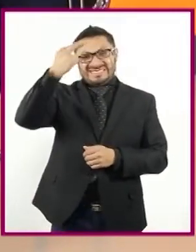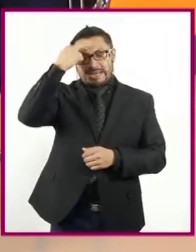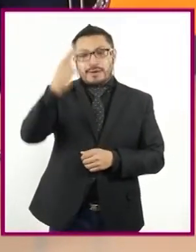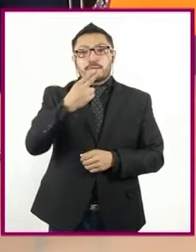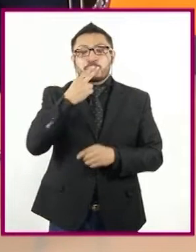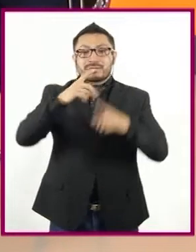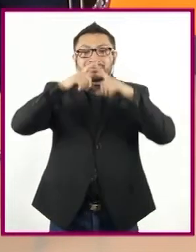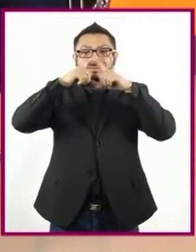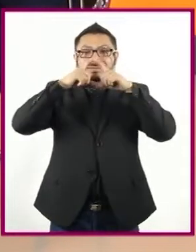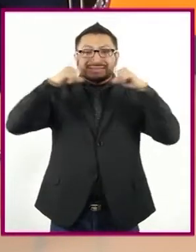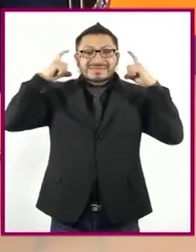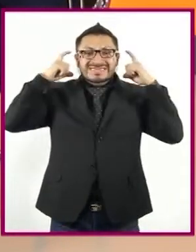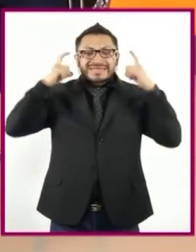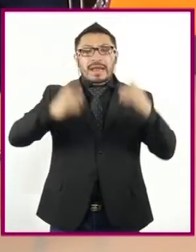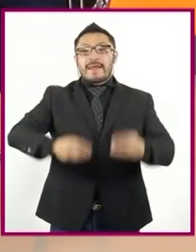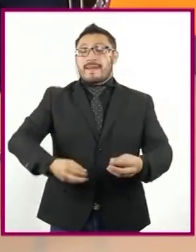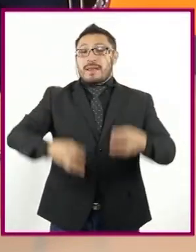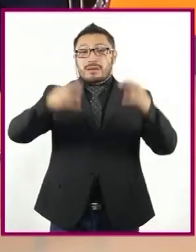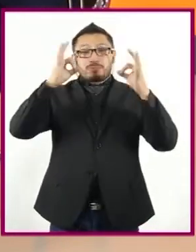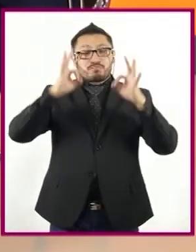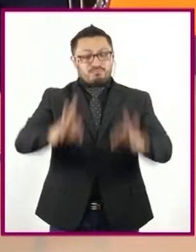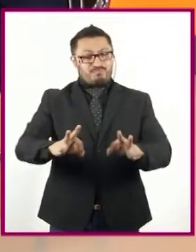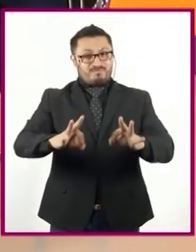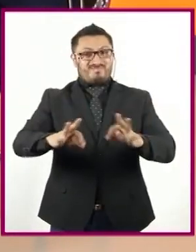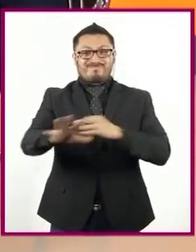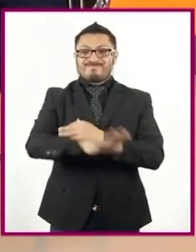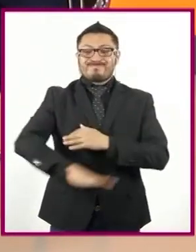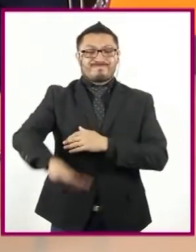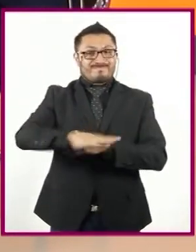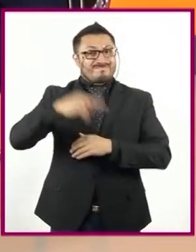del cubrebocas es indispensable.